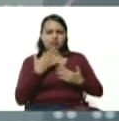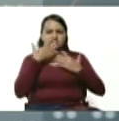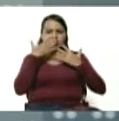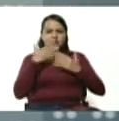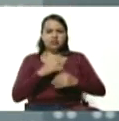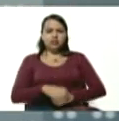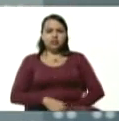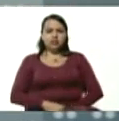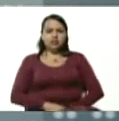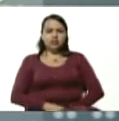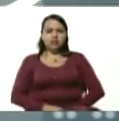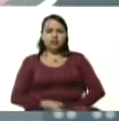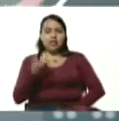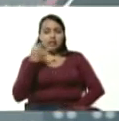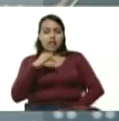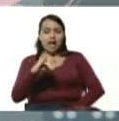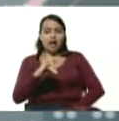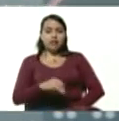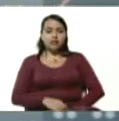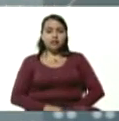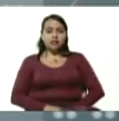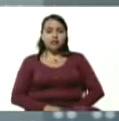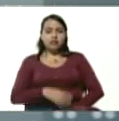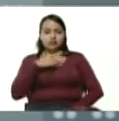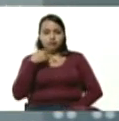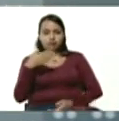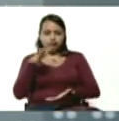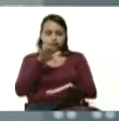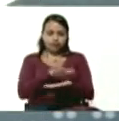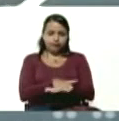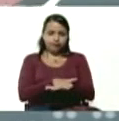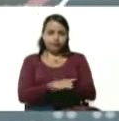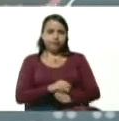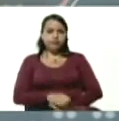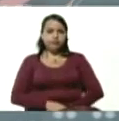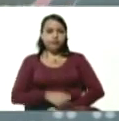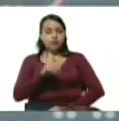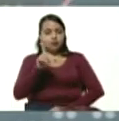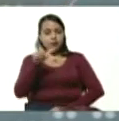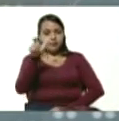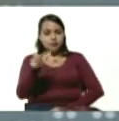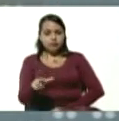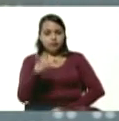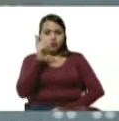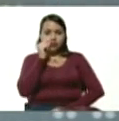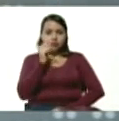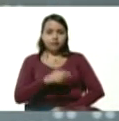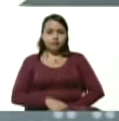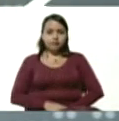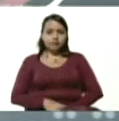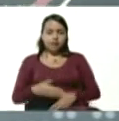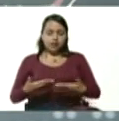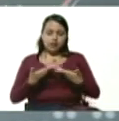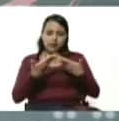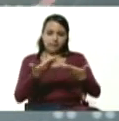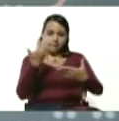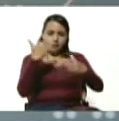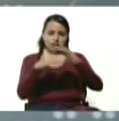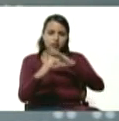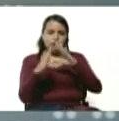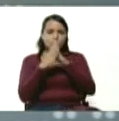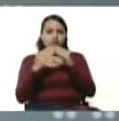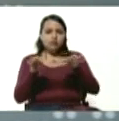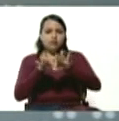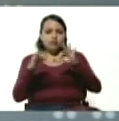irreversible que condujo al fallecimiento de este señor. Enviamos a todos los familiares